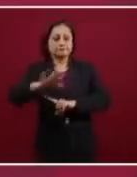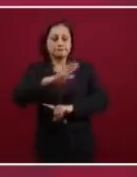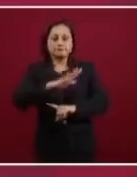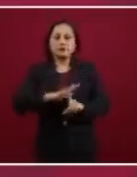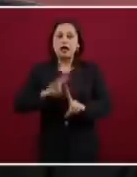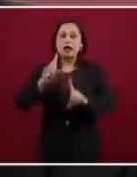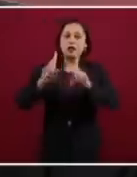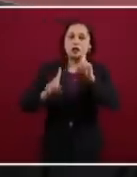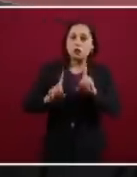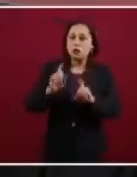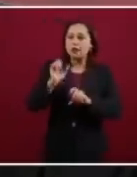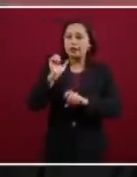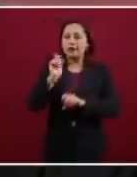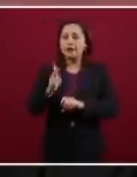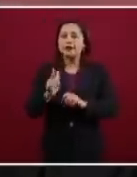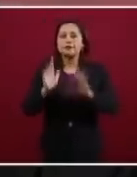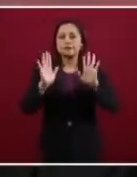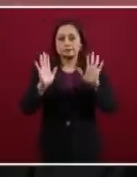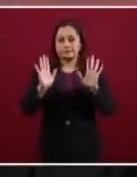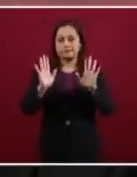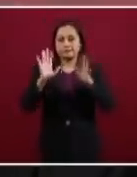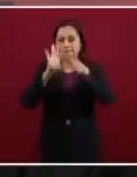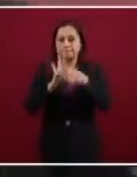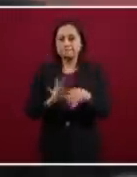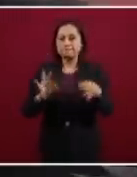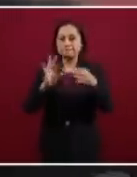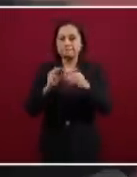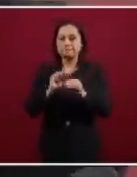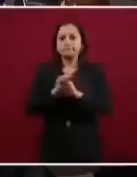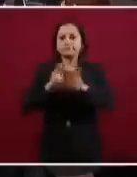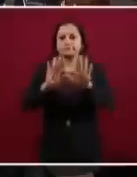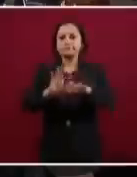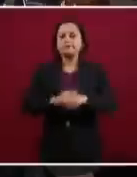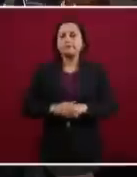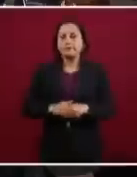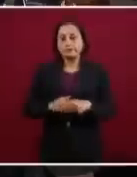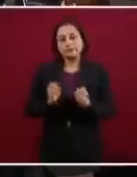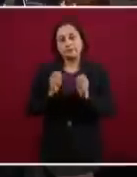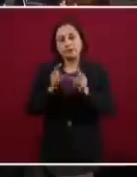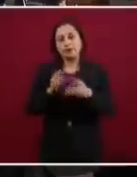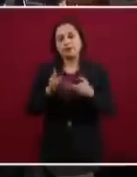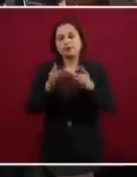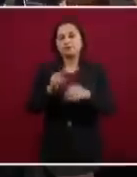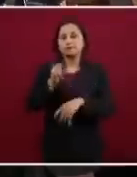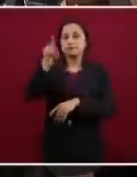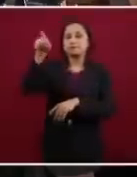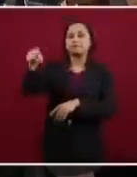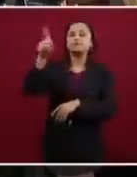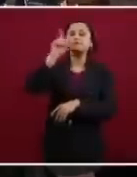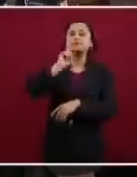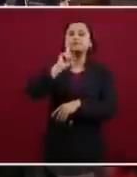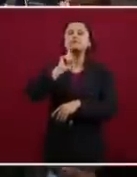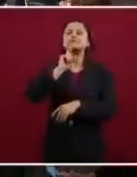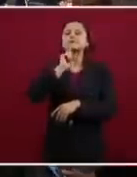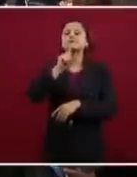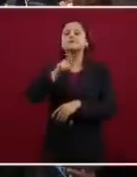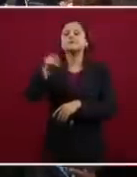aclarando cosas muy bien adelante pero vamos con la compañera también